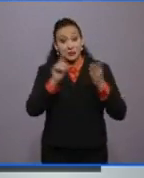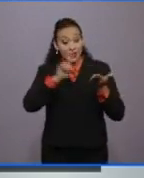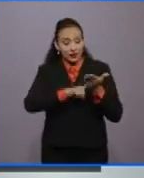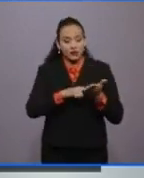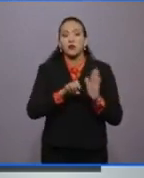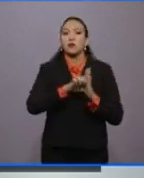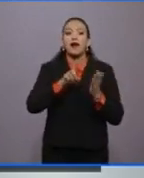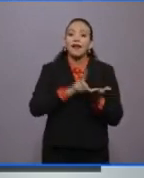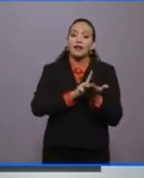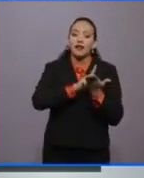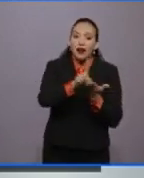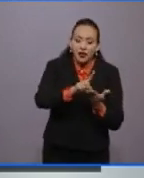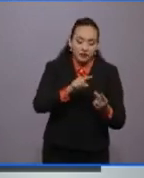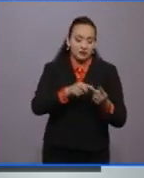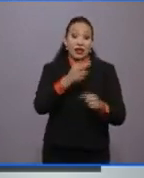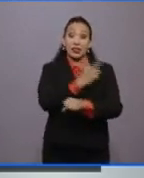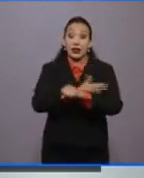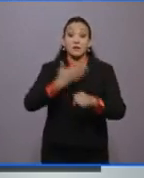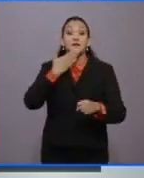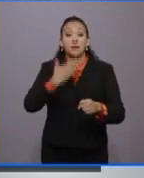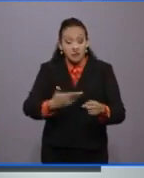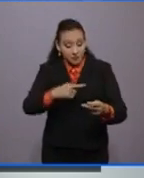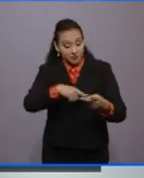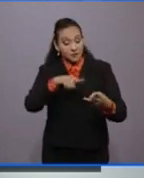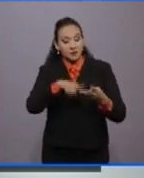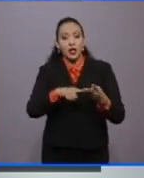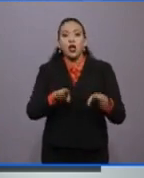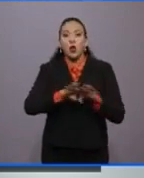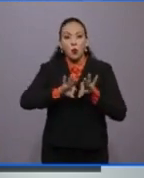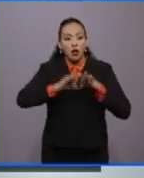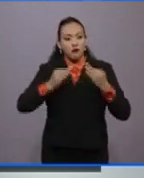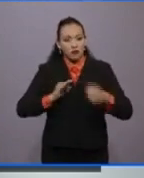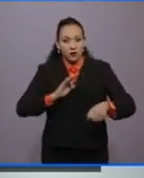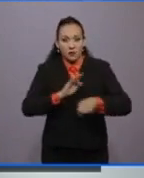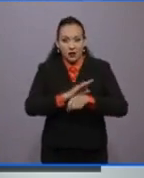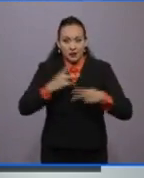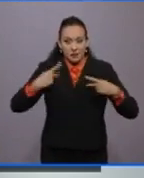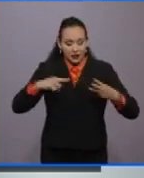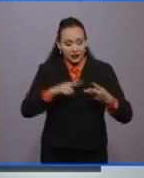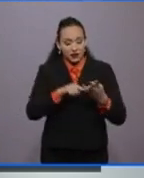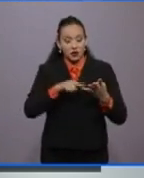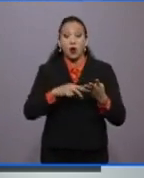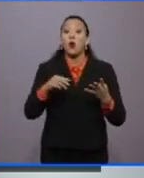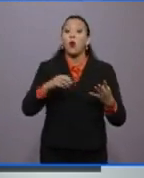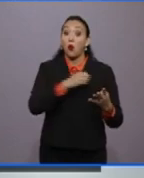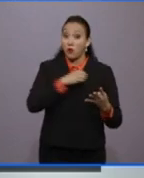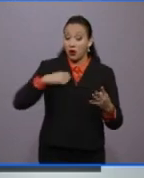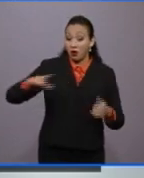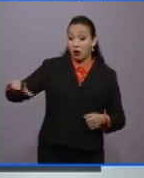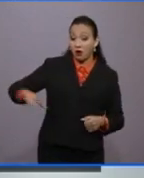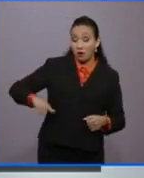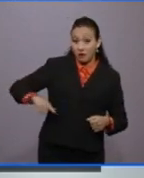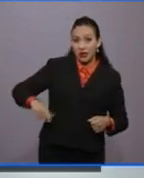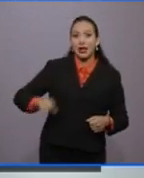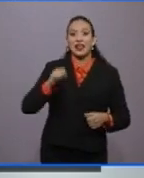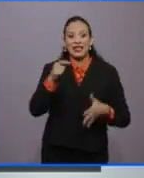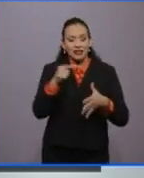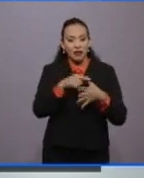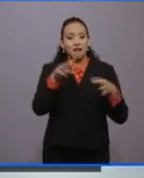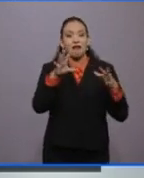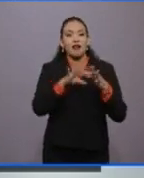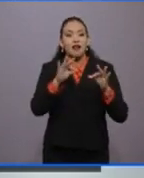se habla de debido proceso, se habla de garantías mínimas, se habla de obligaciones estatales y se habla de